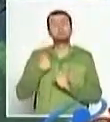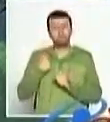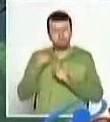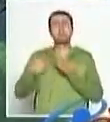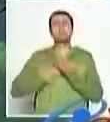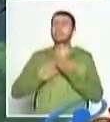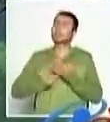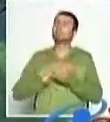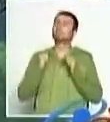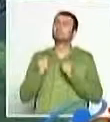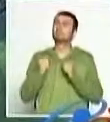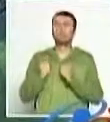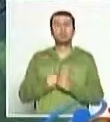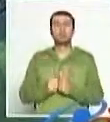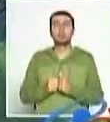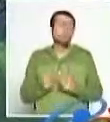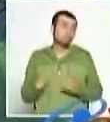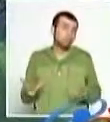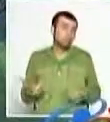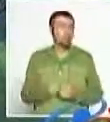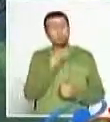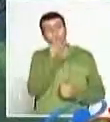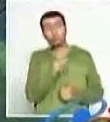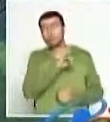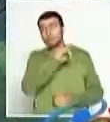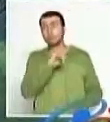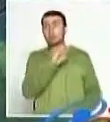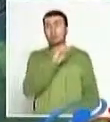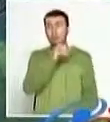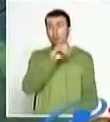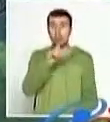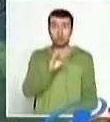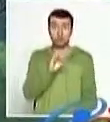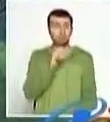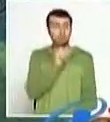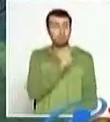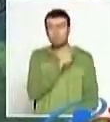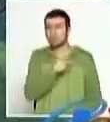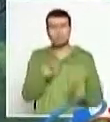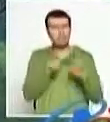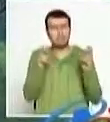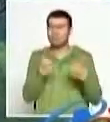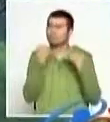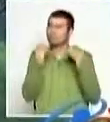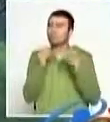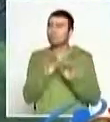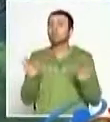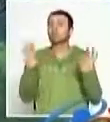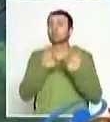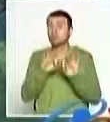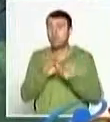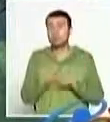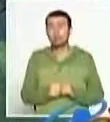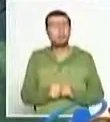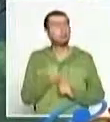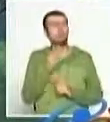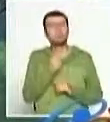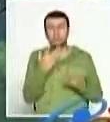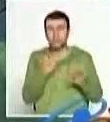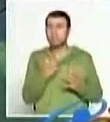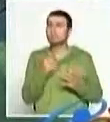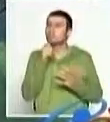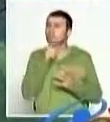Y el doctor José Fernando acaba de tocar un tema que es bien importante y yo quiero que ustedes lo tengan acá muy presente.